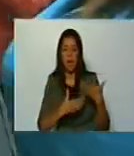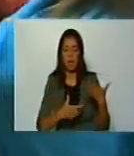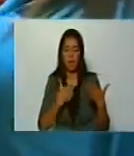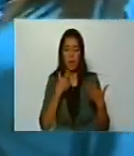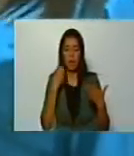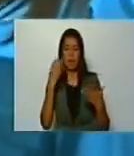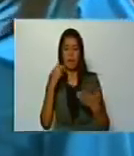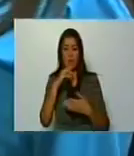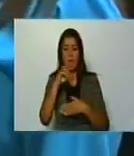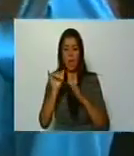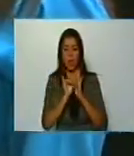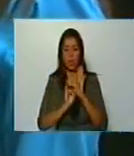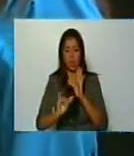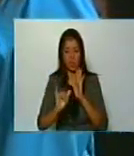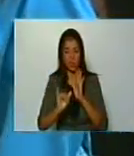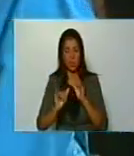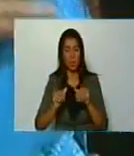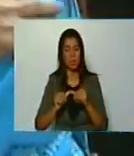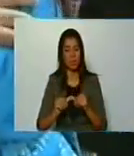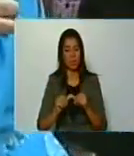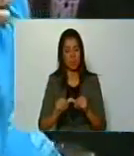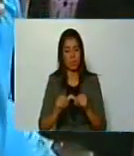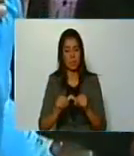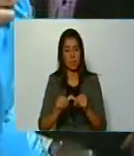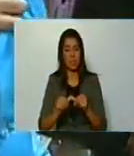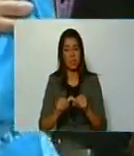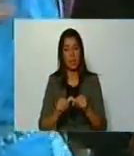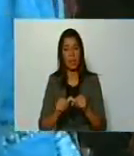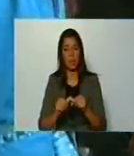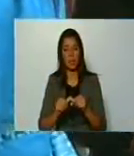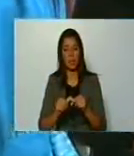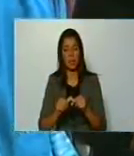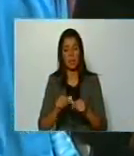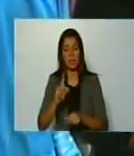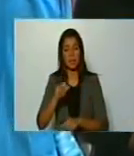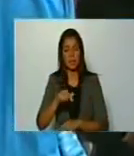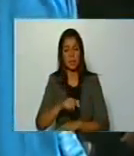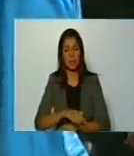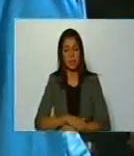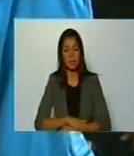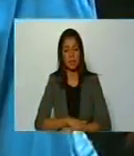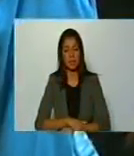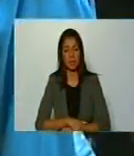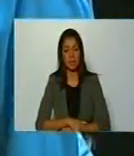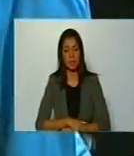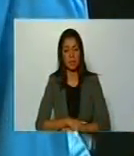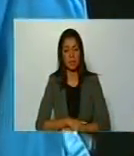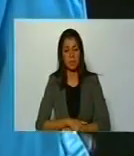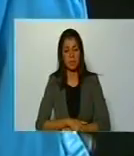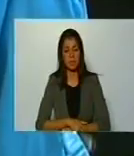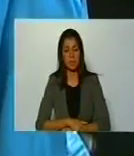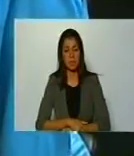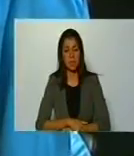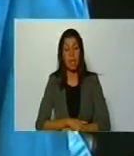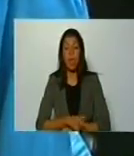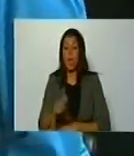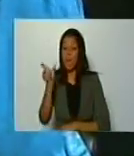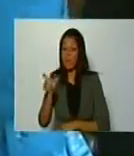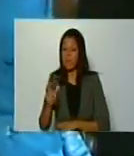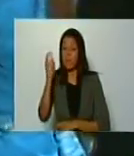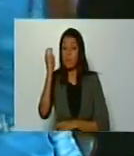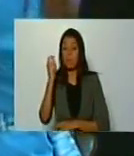Nacional Constituyente para dar, por supuesto, y quitar, y por supuesto, el allanamiento de la